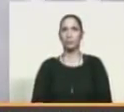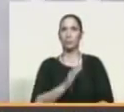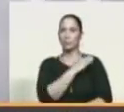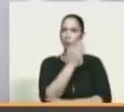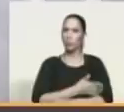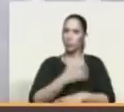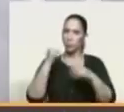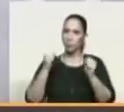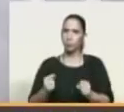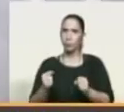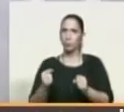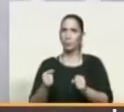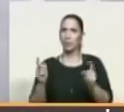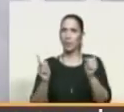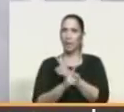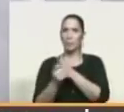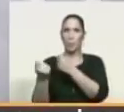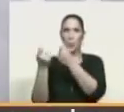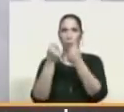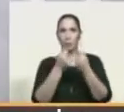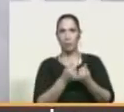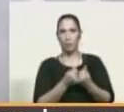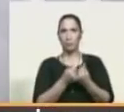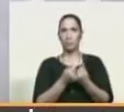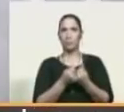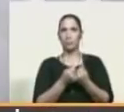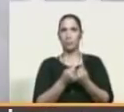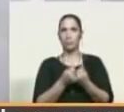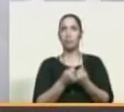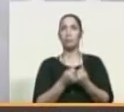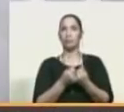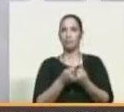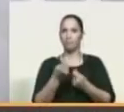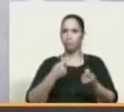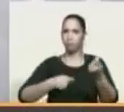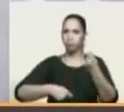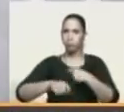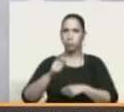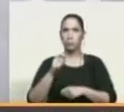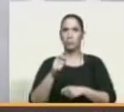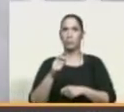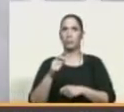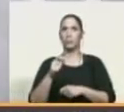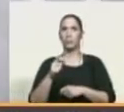la reconversión monetaria. Ahora se van a abrir casas de cambio que van a ser alimentadas por el capital privado. Y